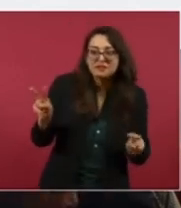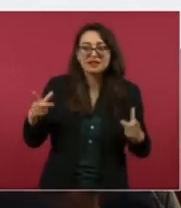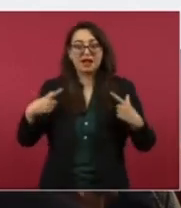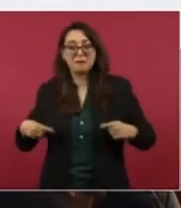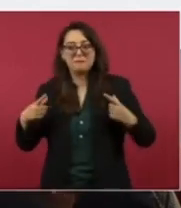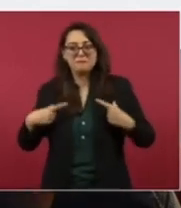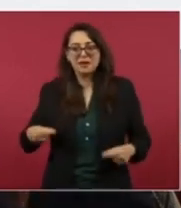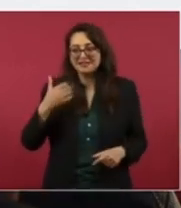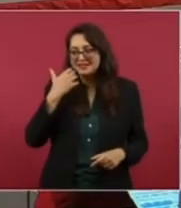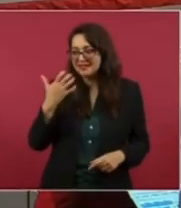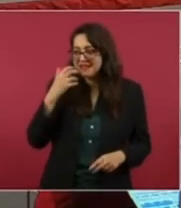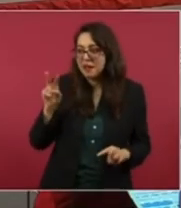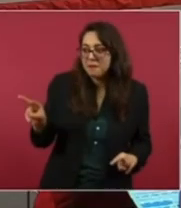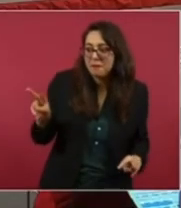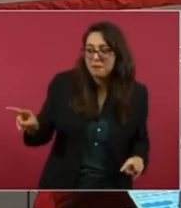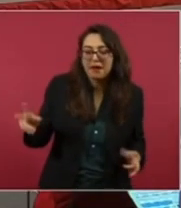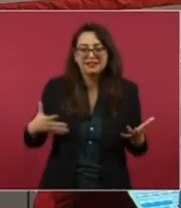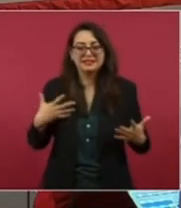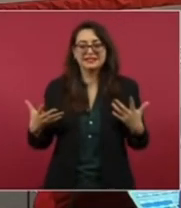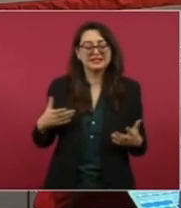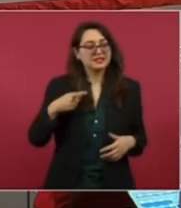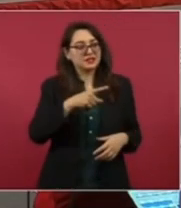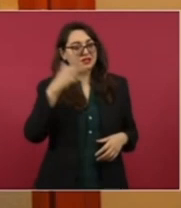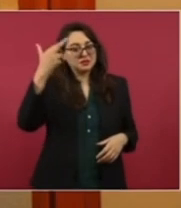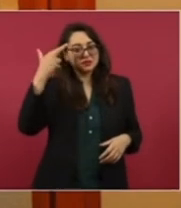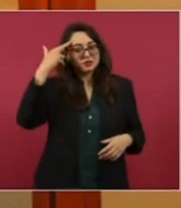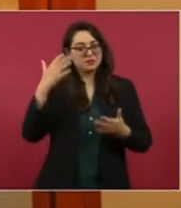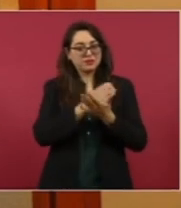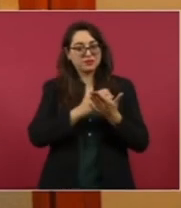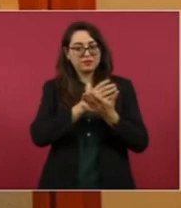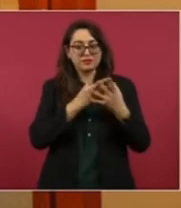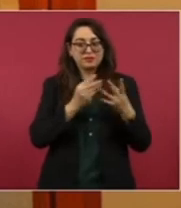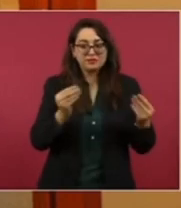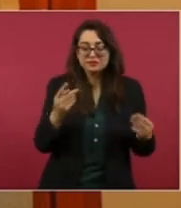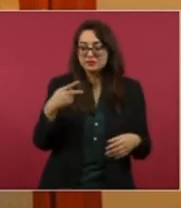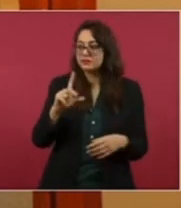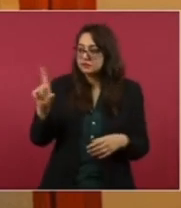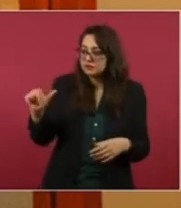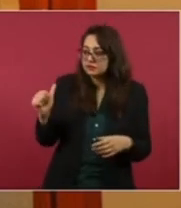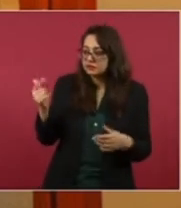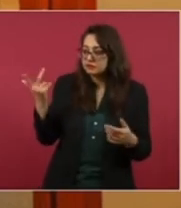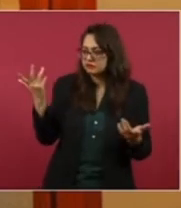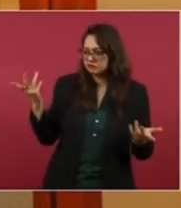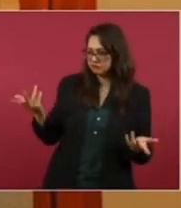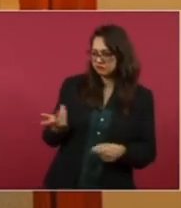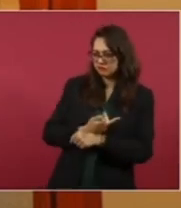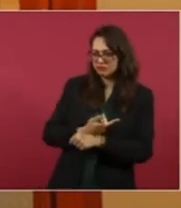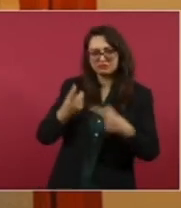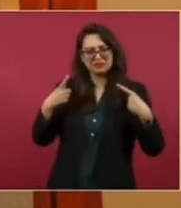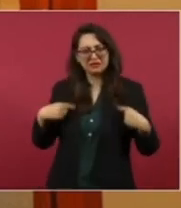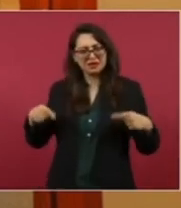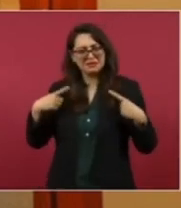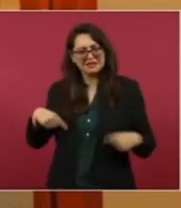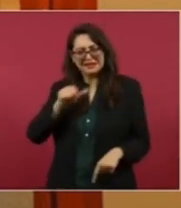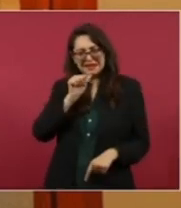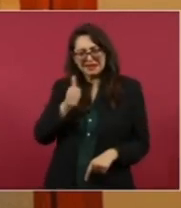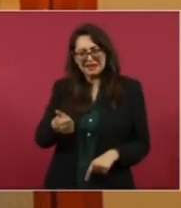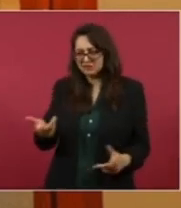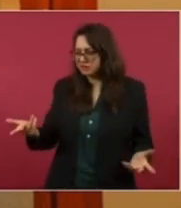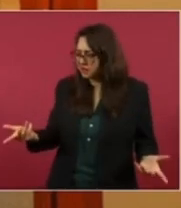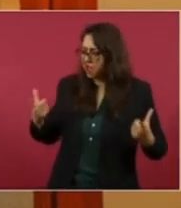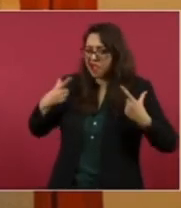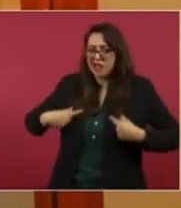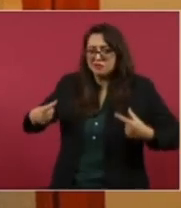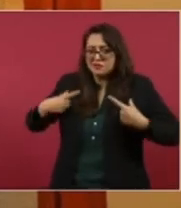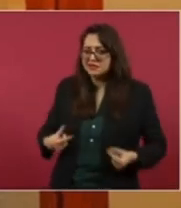los emisarios con la camisa que curaría a su gobernante. Más, cuando por fin llegaron, traían las manos vacías. "¿Dónde está la